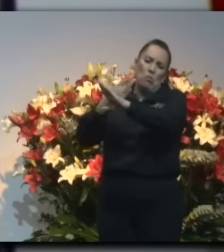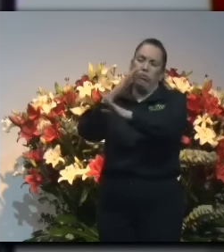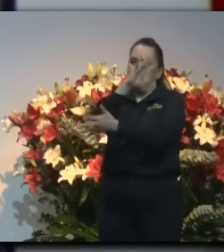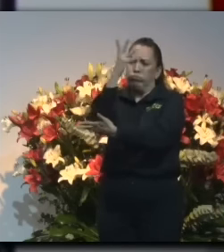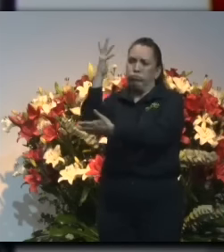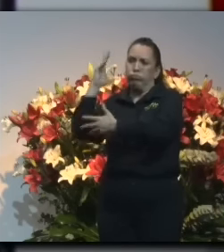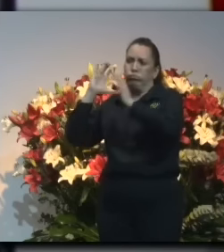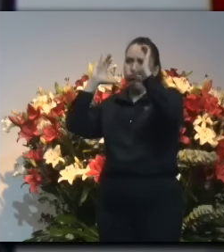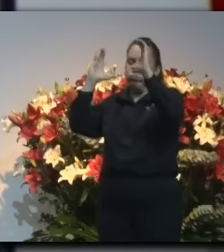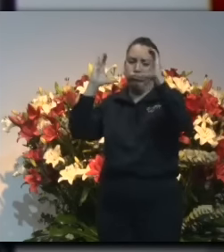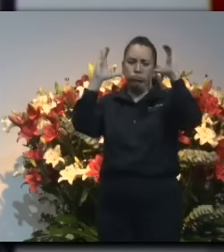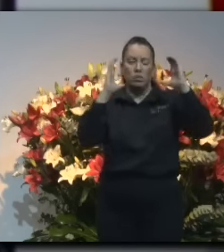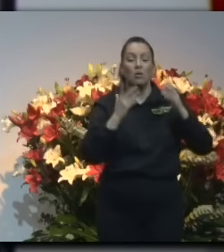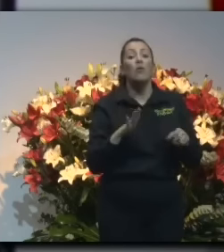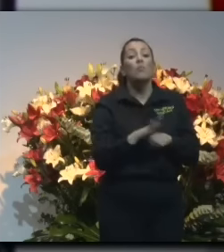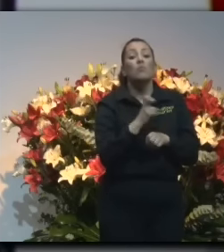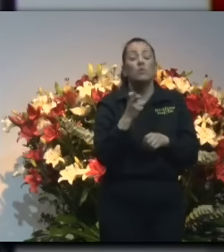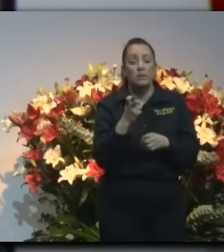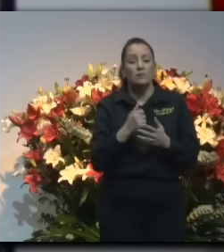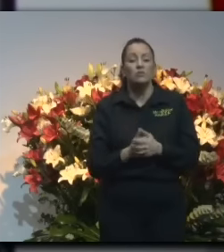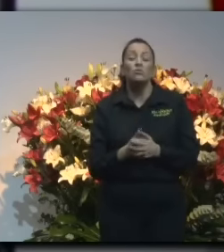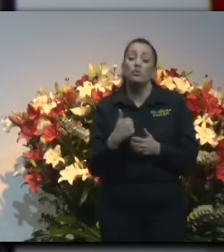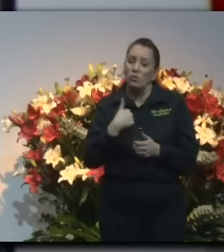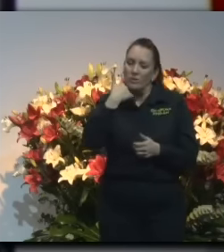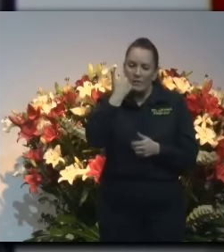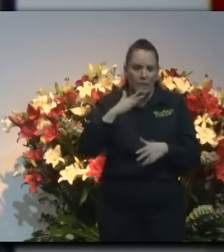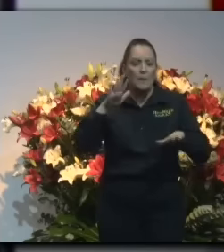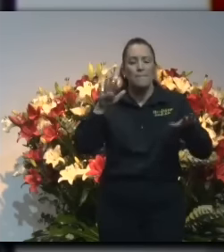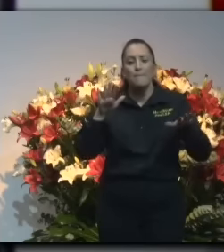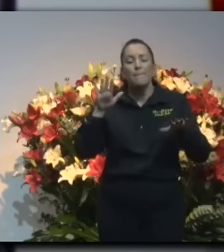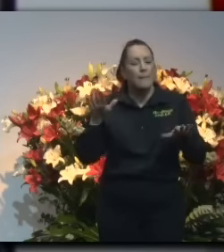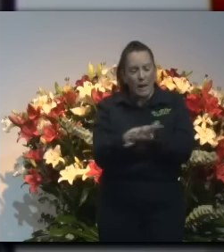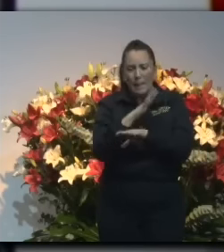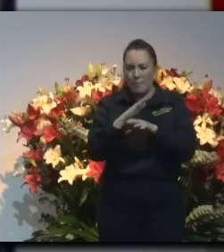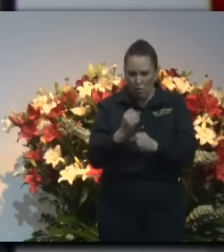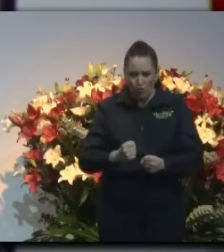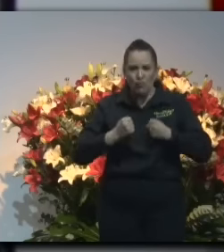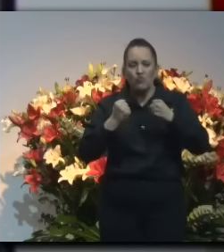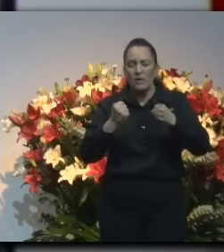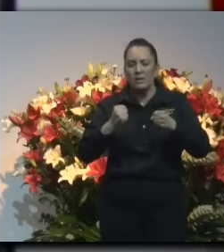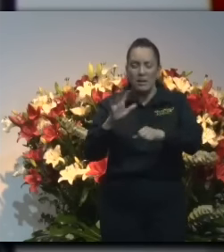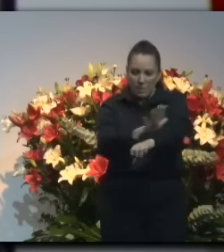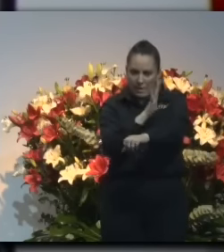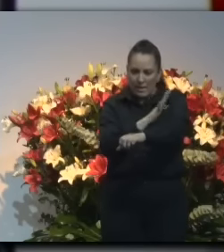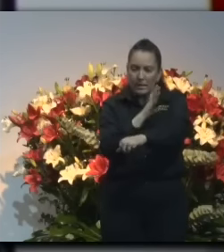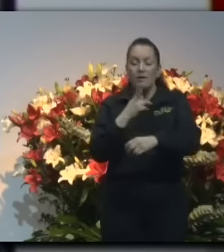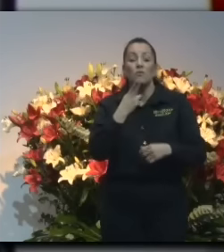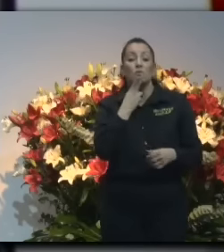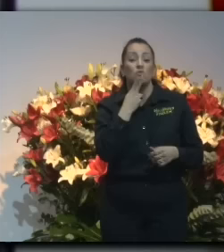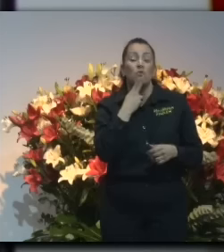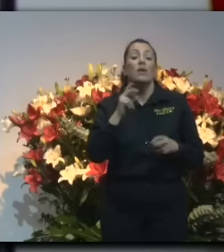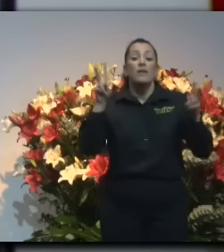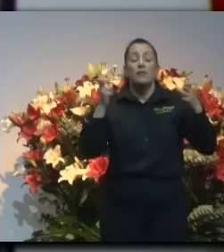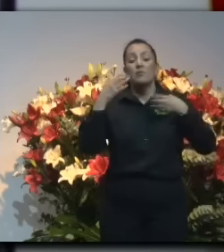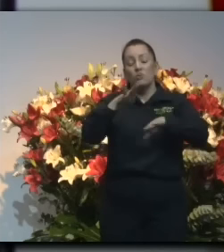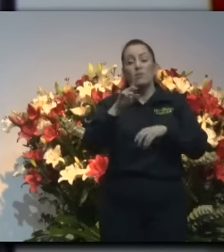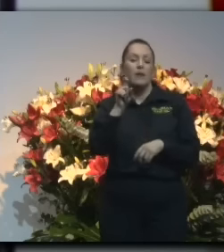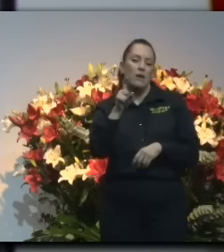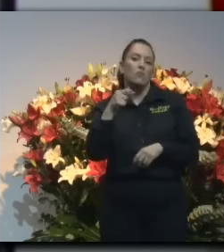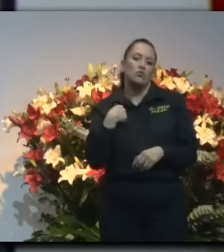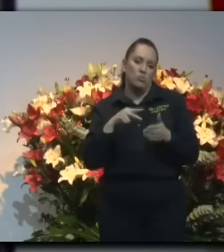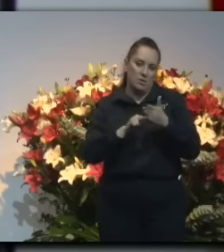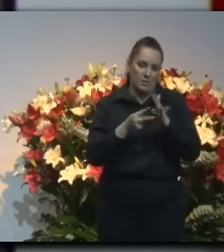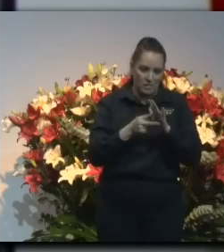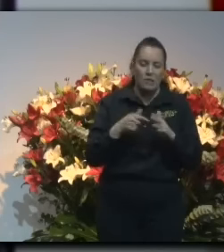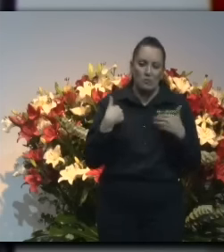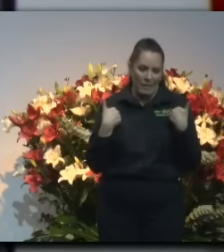tanto, aceleraría la transición energética. El tema del agua, soy una ingeniera que le entiende muchísimo al